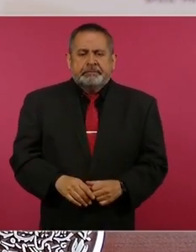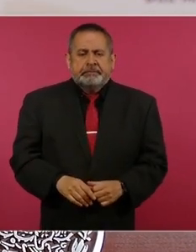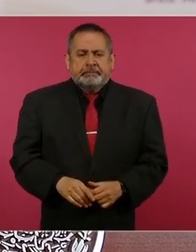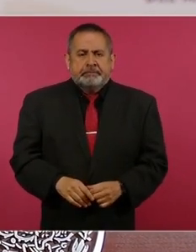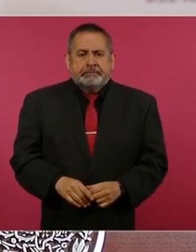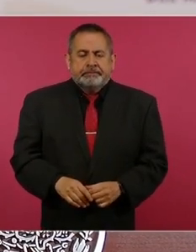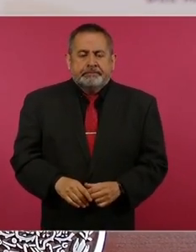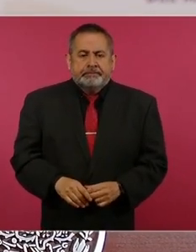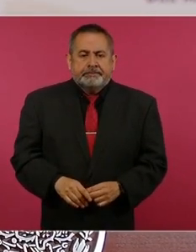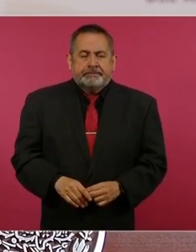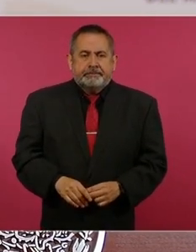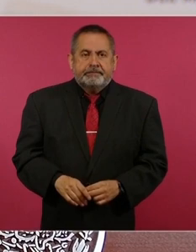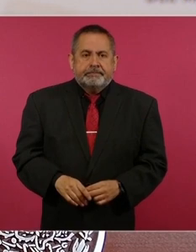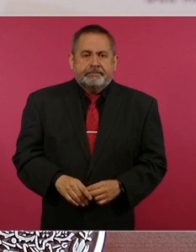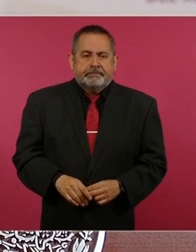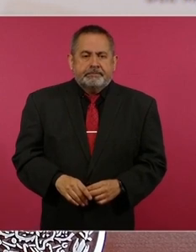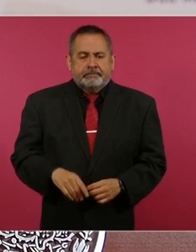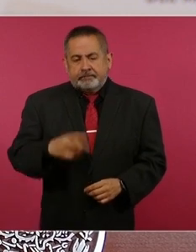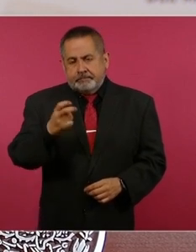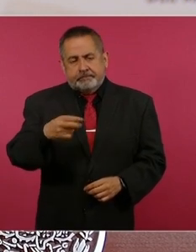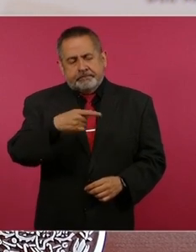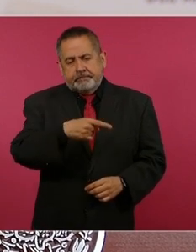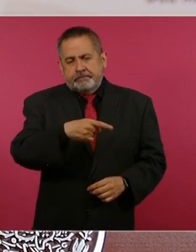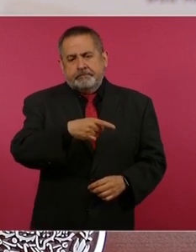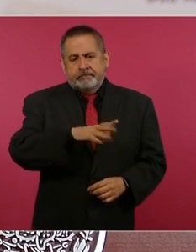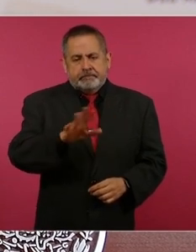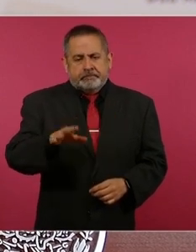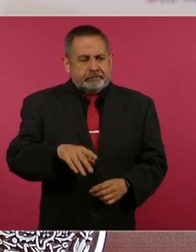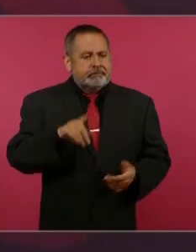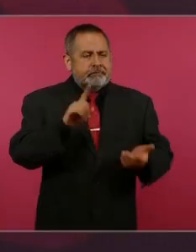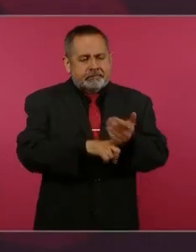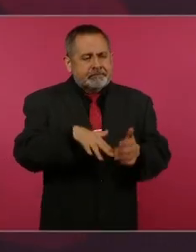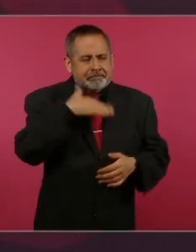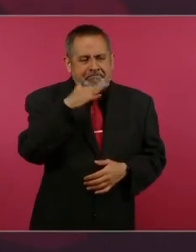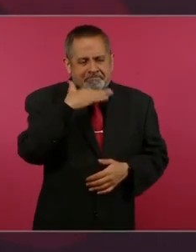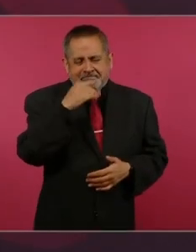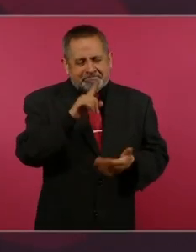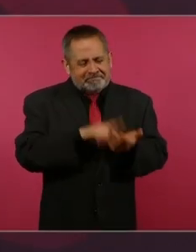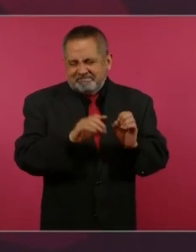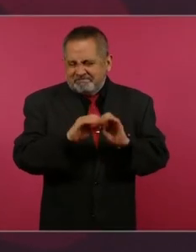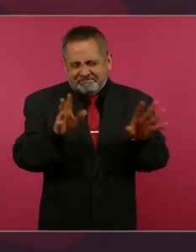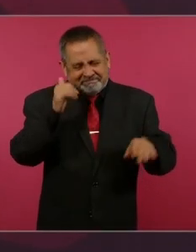Eso es, por lo general, sinónimo de corrupción.